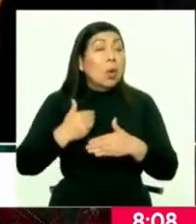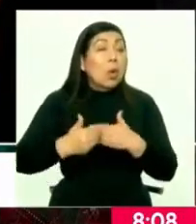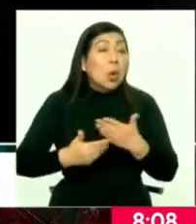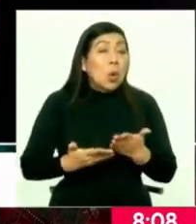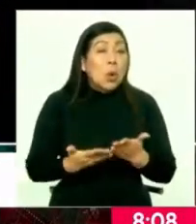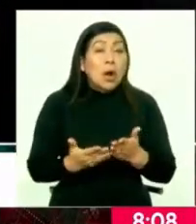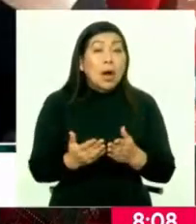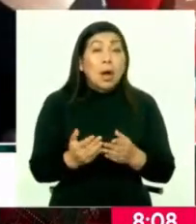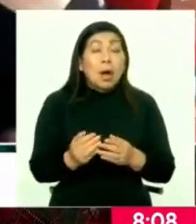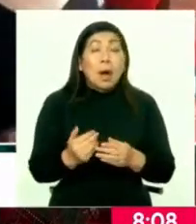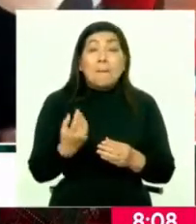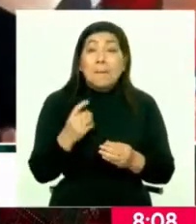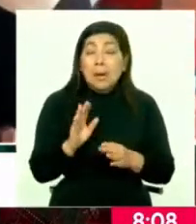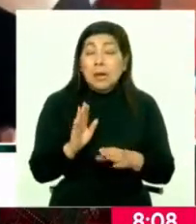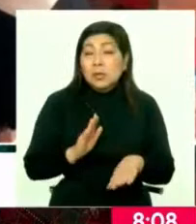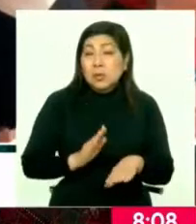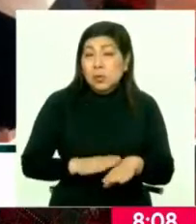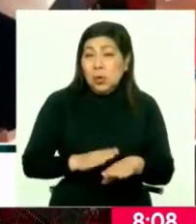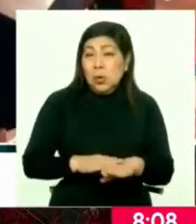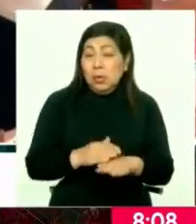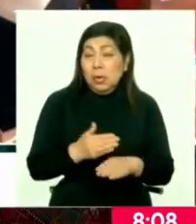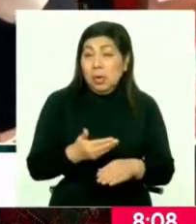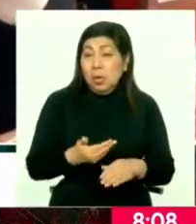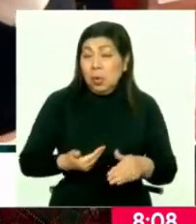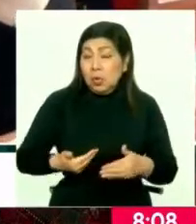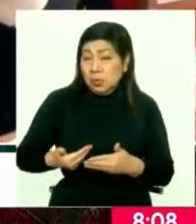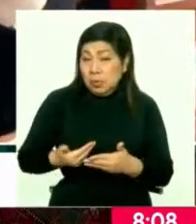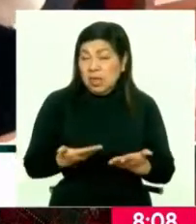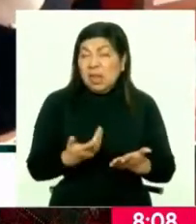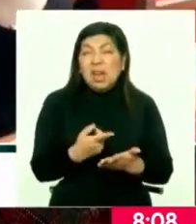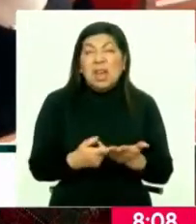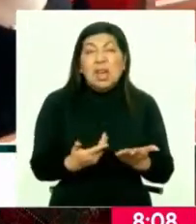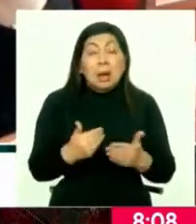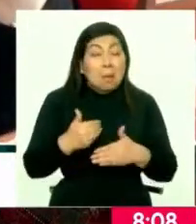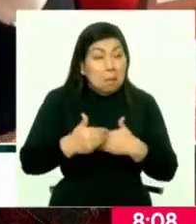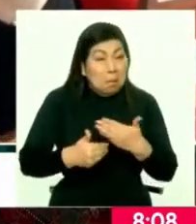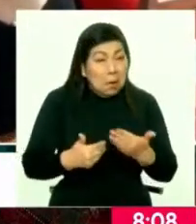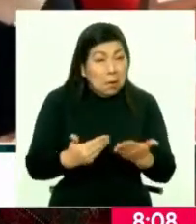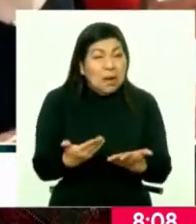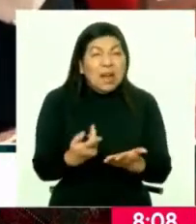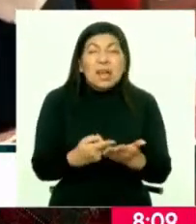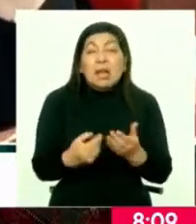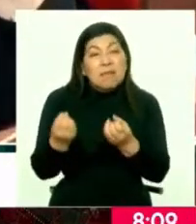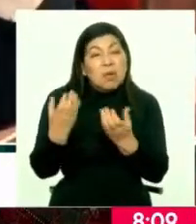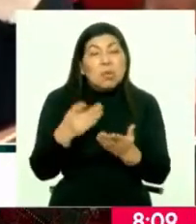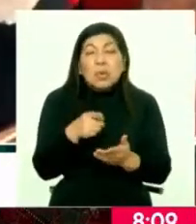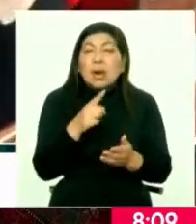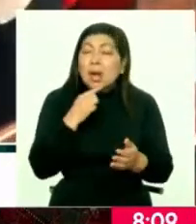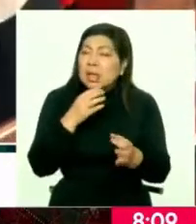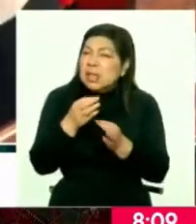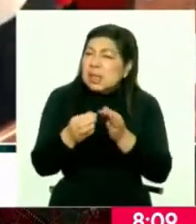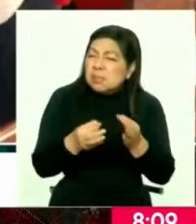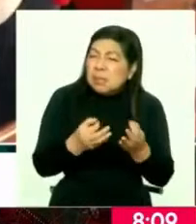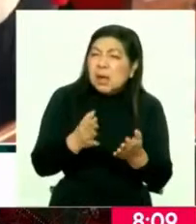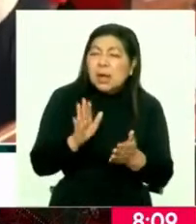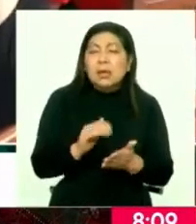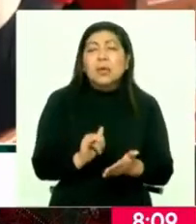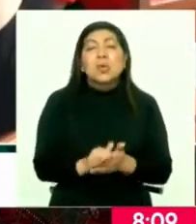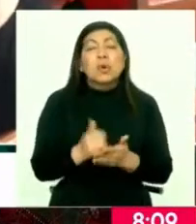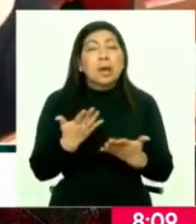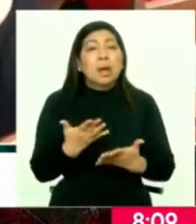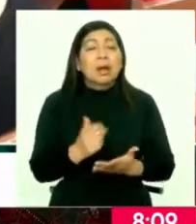tiene algún otro tipo de consecuencias, sobre todo en los niños. ¿Qué tanto se ha avanzado al respecto? ¿Qué información tiene usted en ese